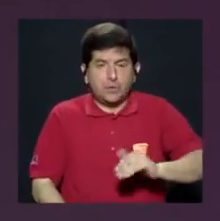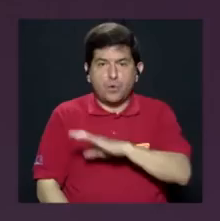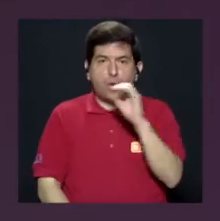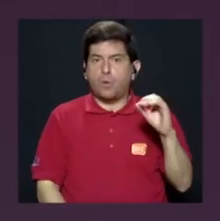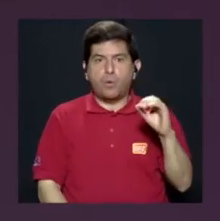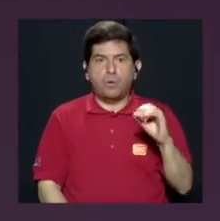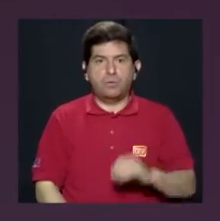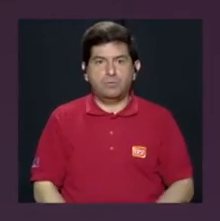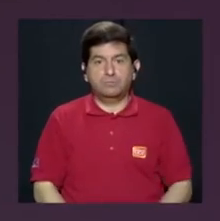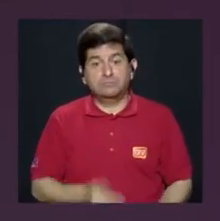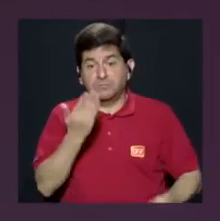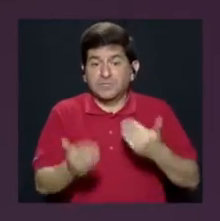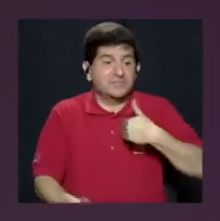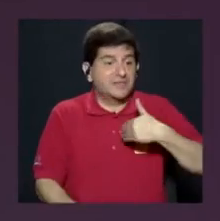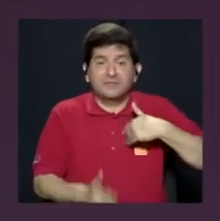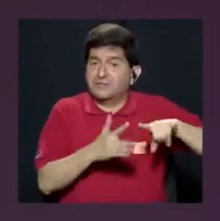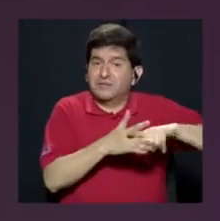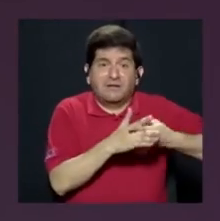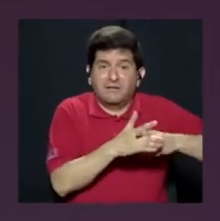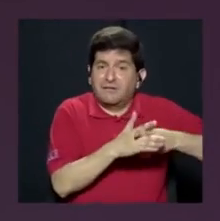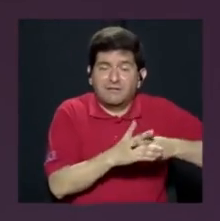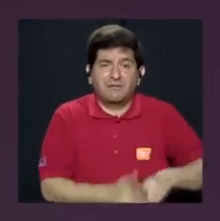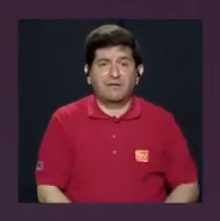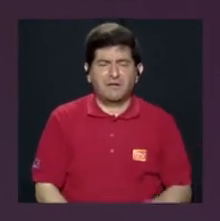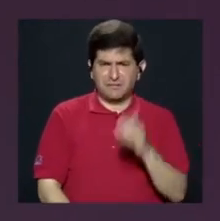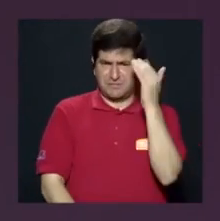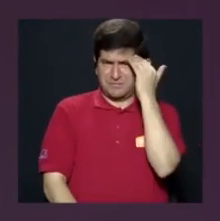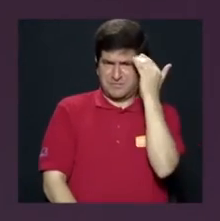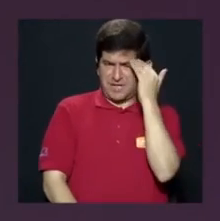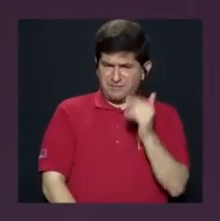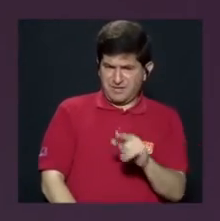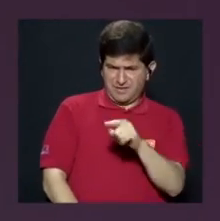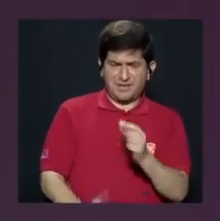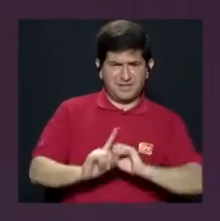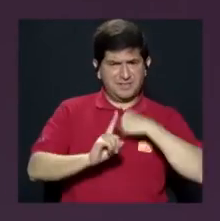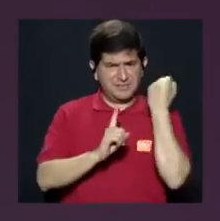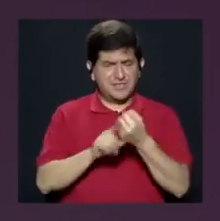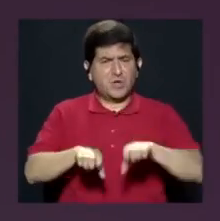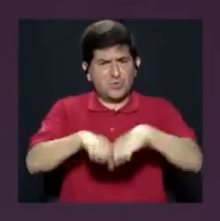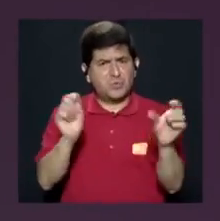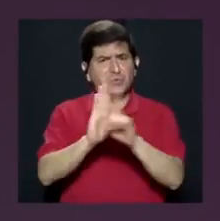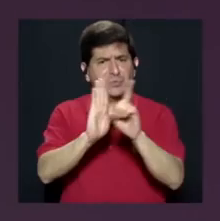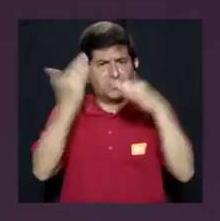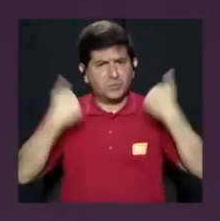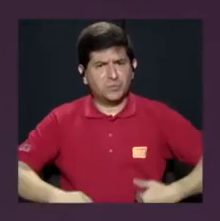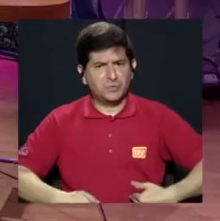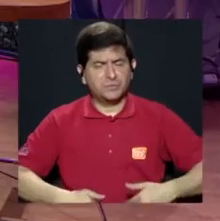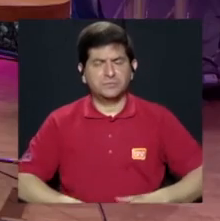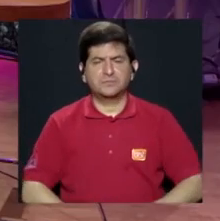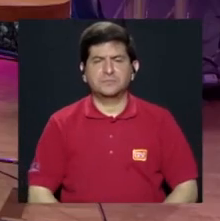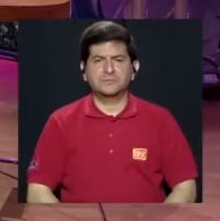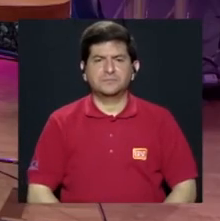porque no cuentan con las herramientas necesarias para saber que lo que les pasó fue una violación de derechos humanos. En la